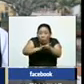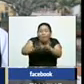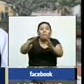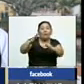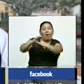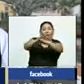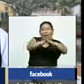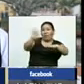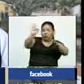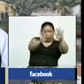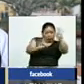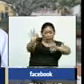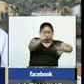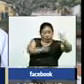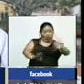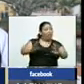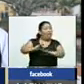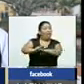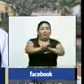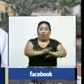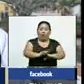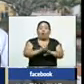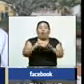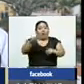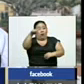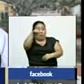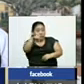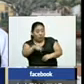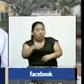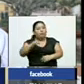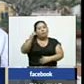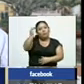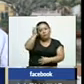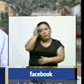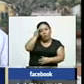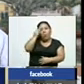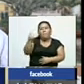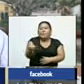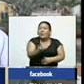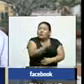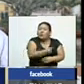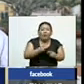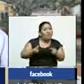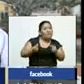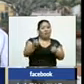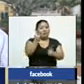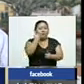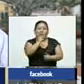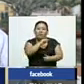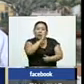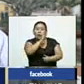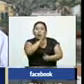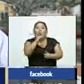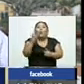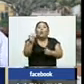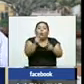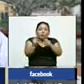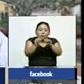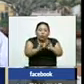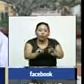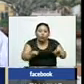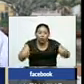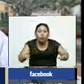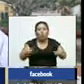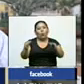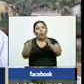pueda seguir afectando a la población en general. Hasta el momento recordamos que las personas más afectadas por esta enfermedad son los menores de edad y las personas